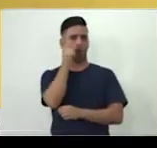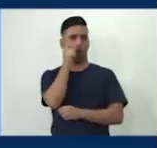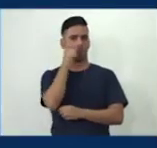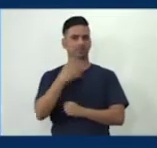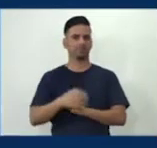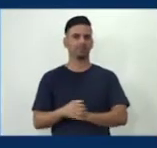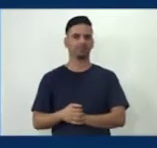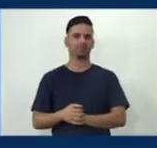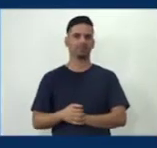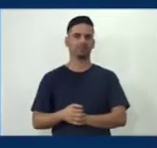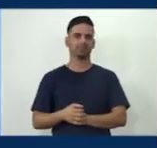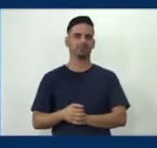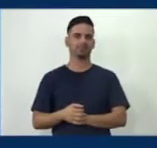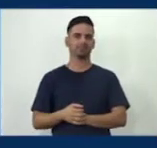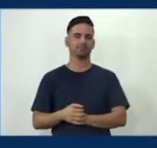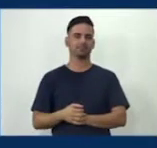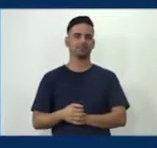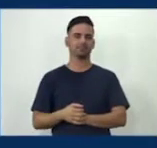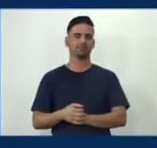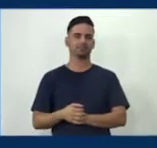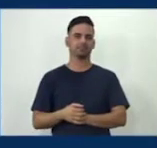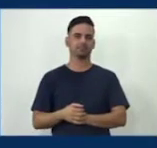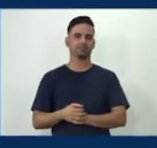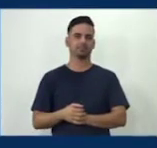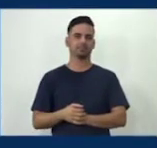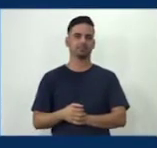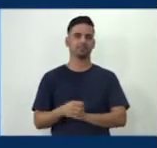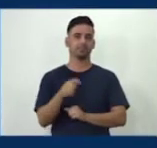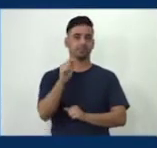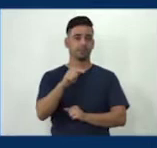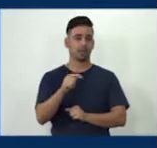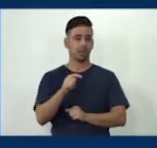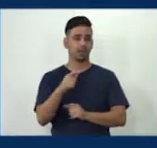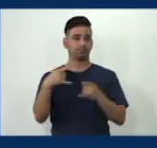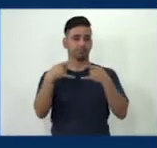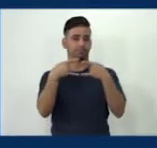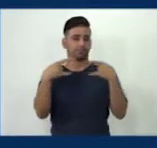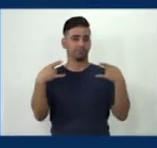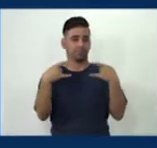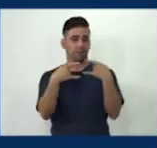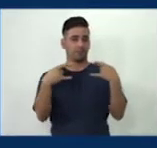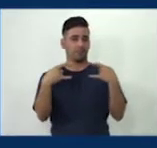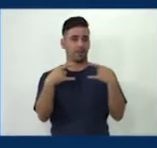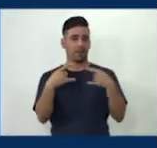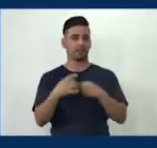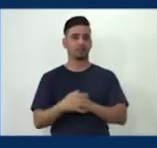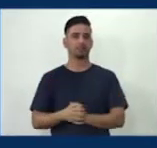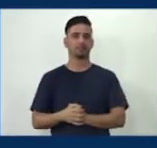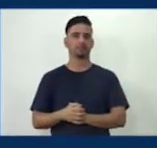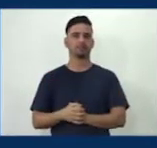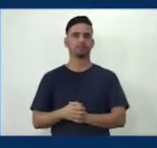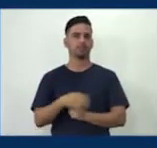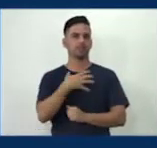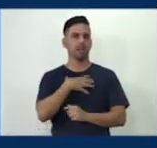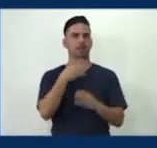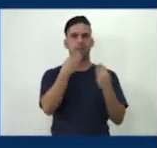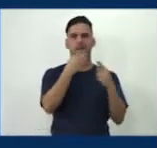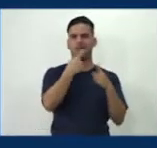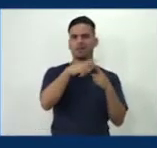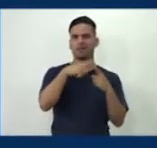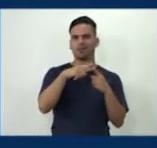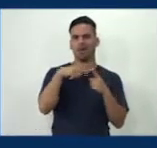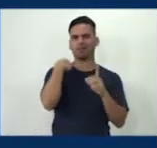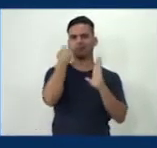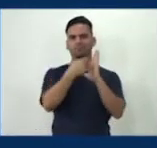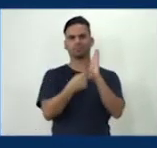básicas. La acción magnética de los imanes sobre los cuerpos depende tanto de propiedades que poseen los materiales que conforman a los